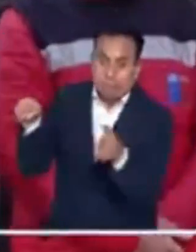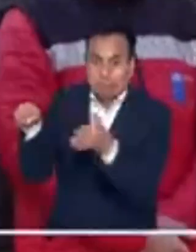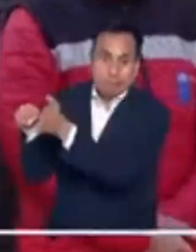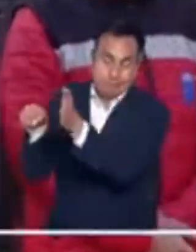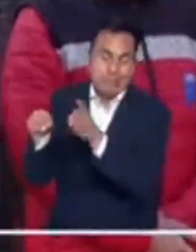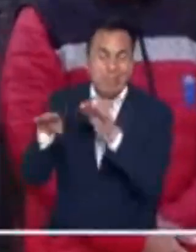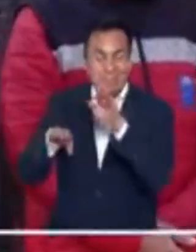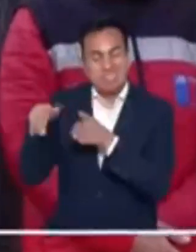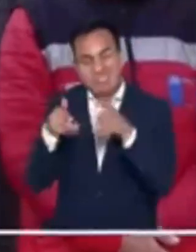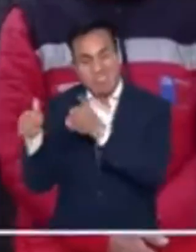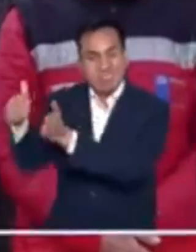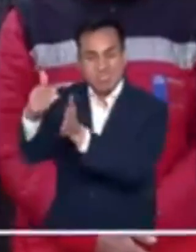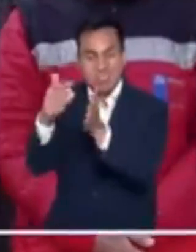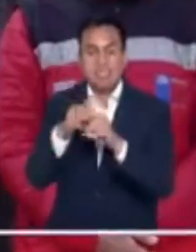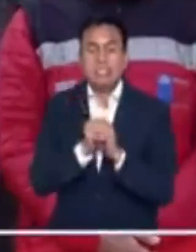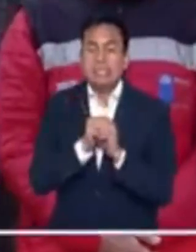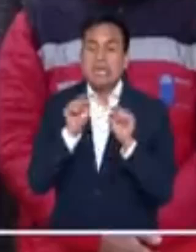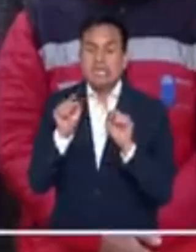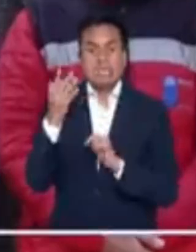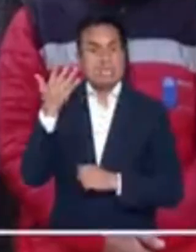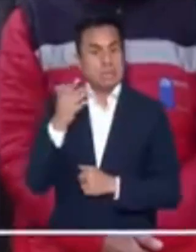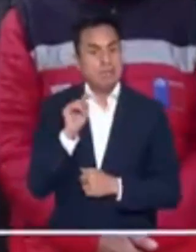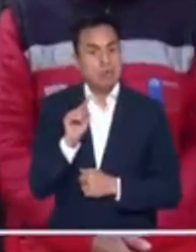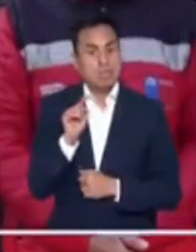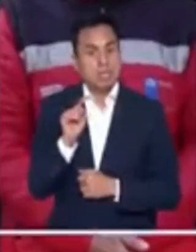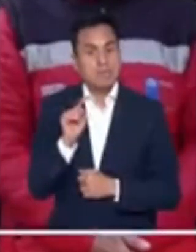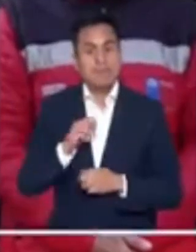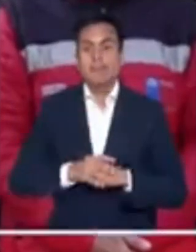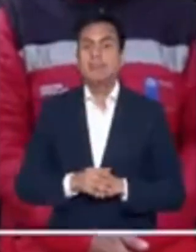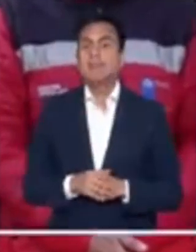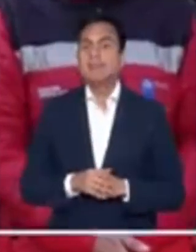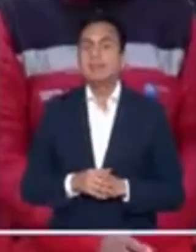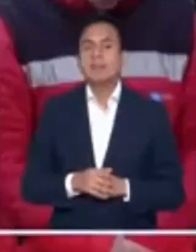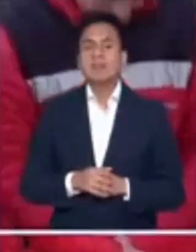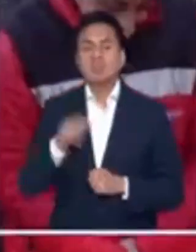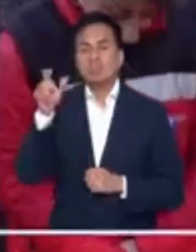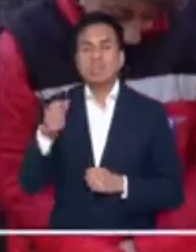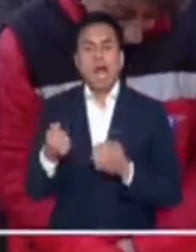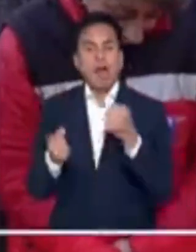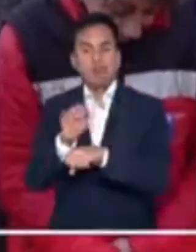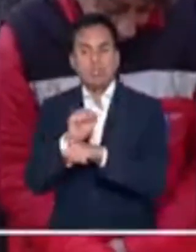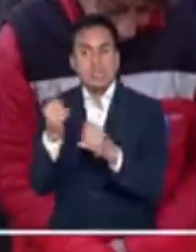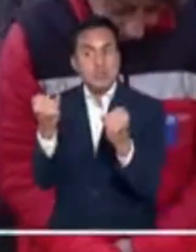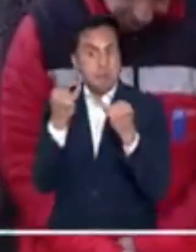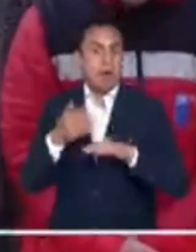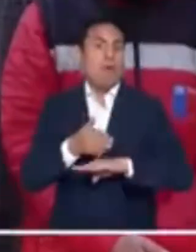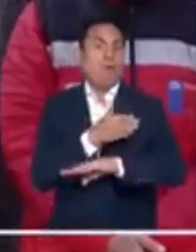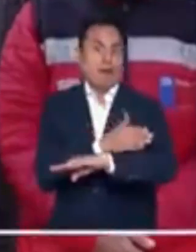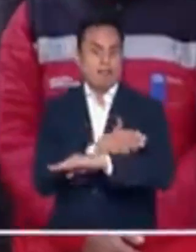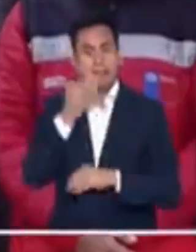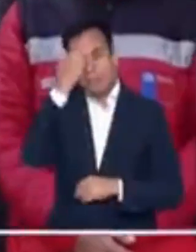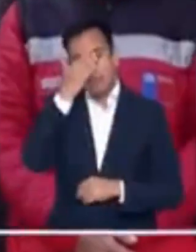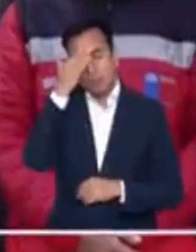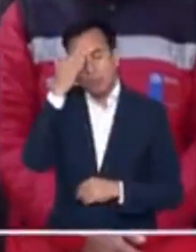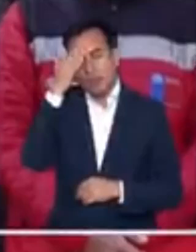consecutivos de vehículos. Ahí es importante que los automovilistas estén informados, y vamos a ir